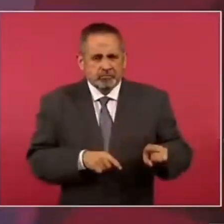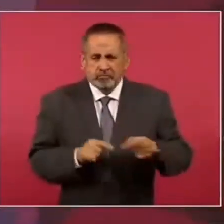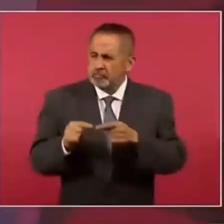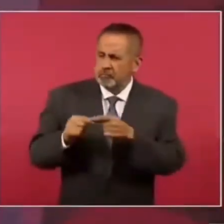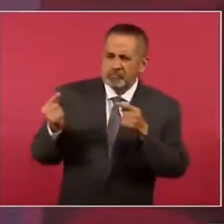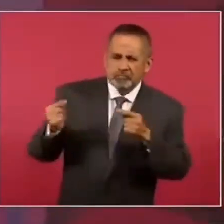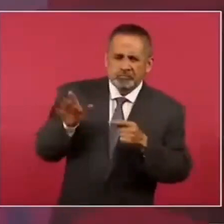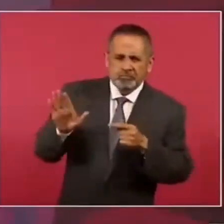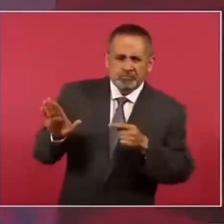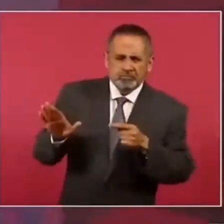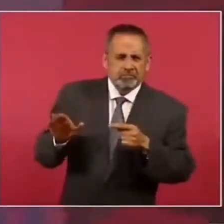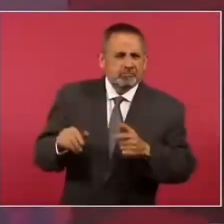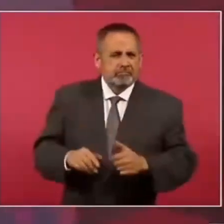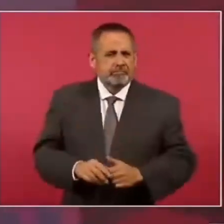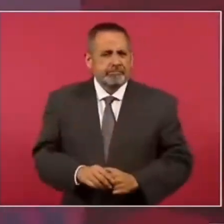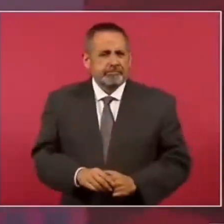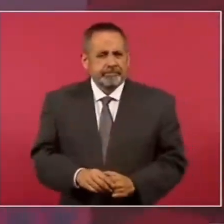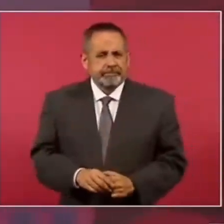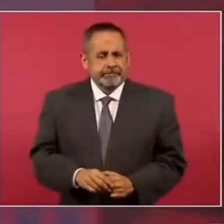antipopular.